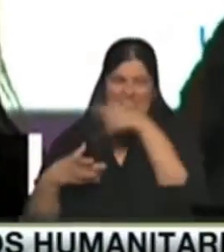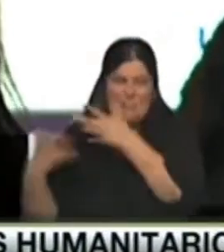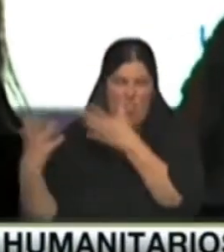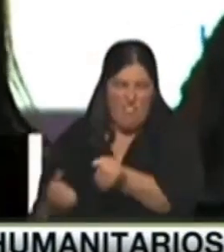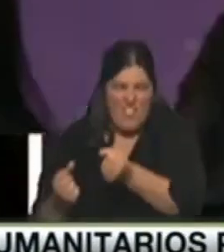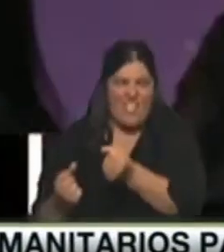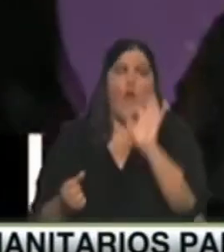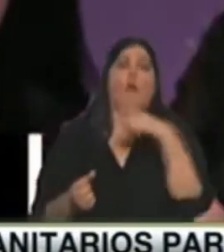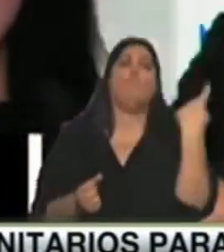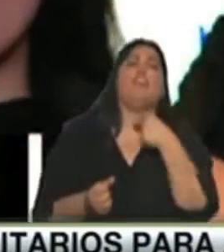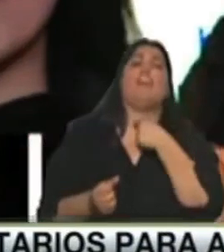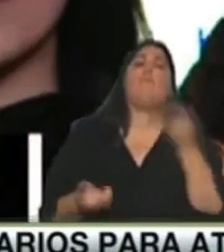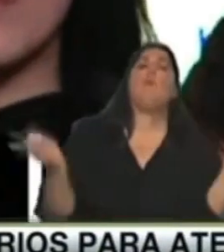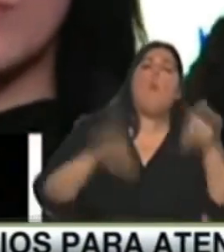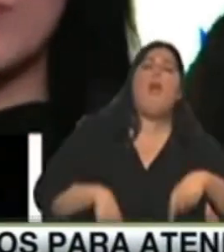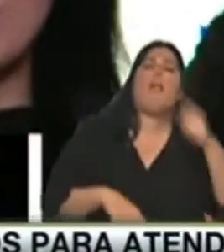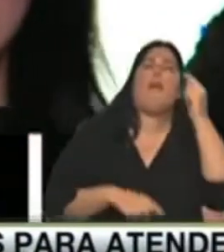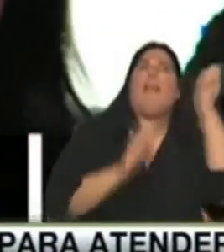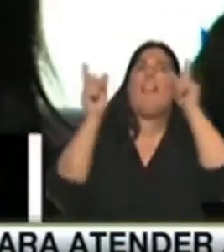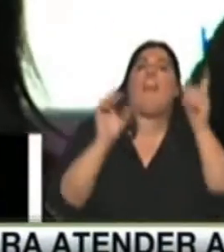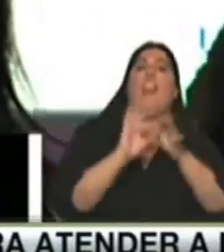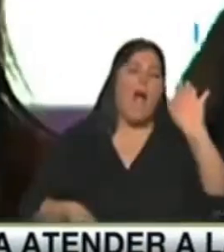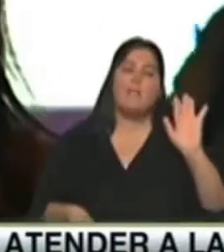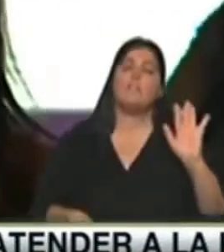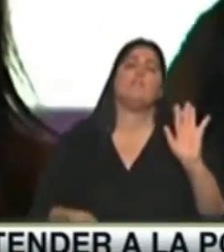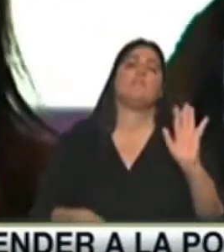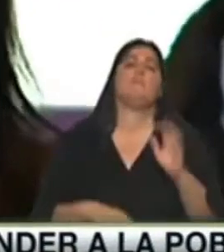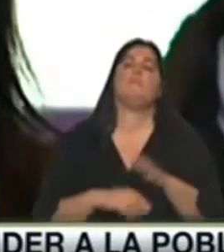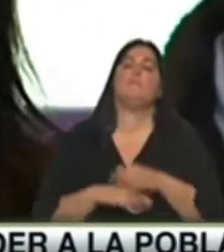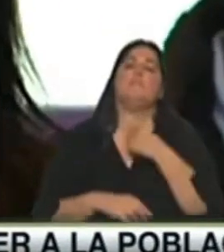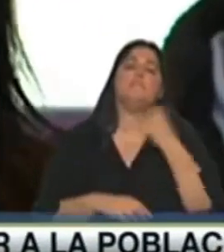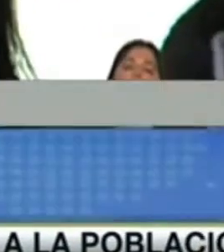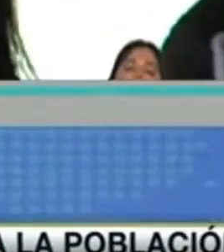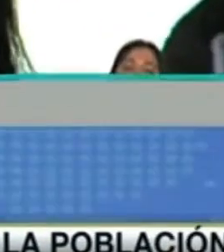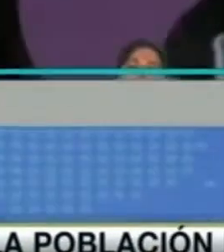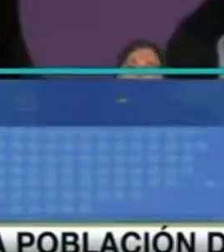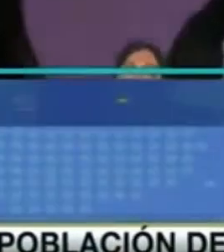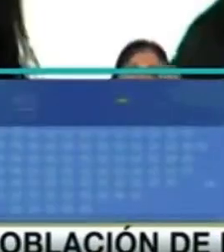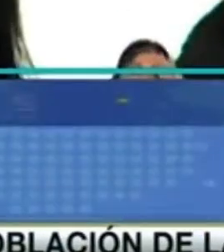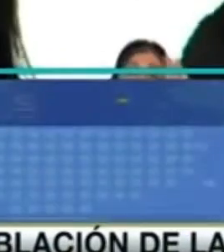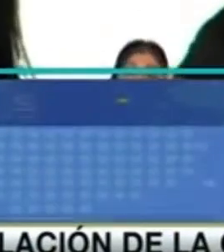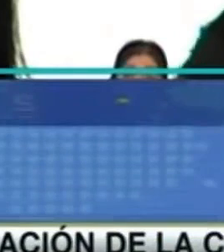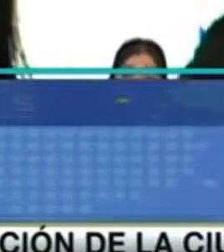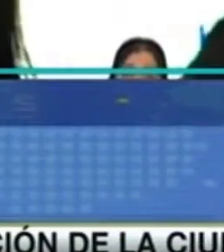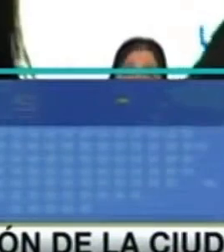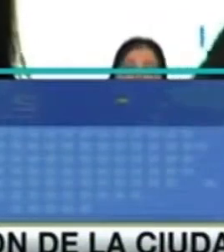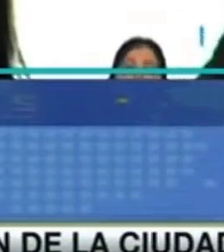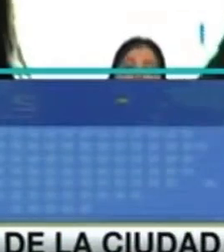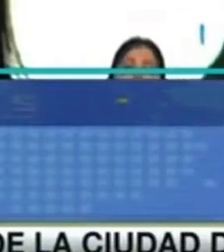Javier Milei, expresó que se realizó una elección histórica. Quiero que tomen conciencia